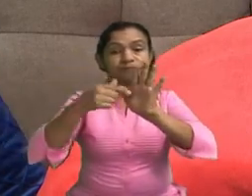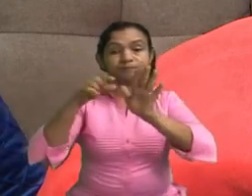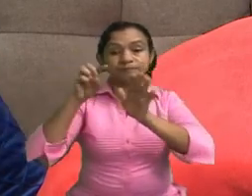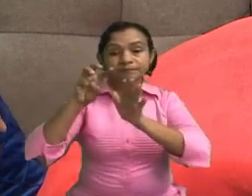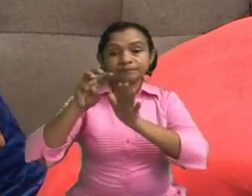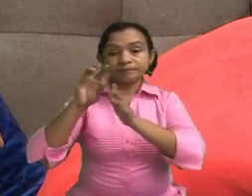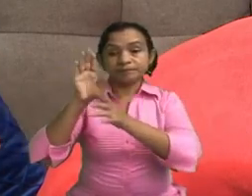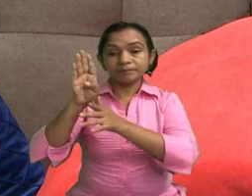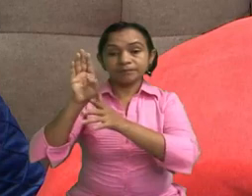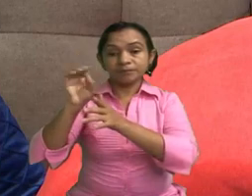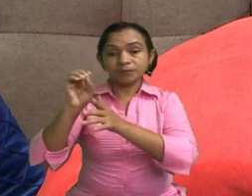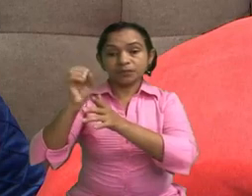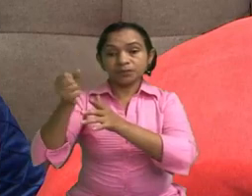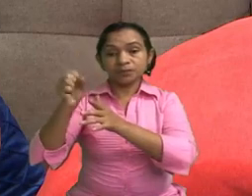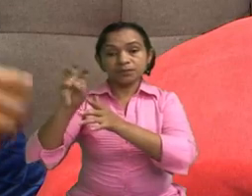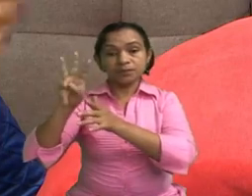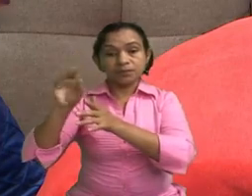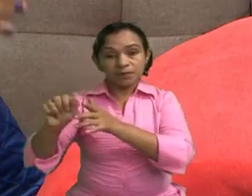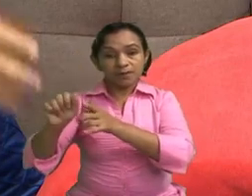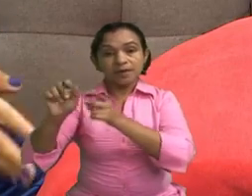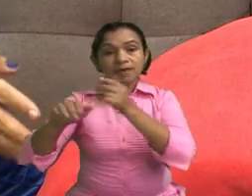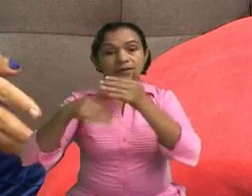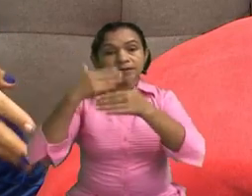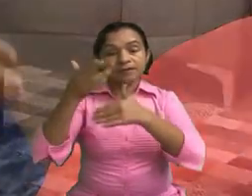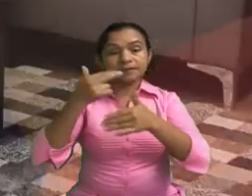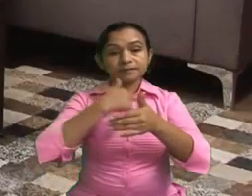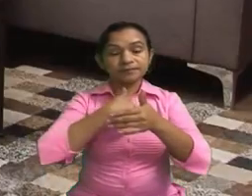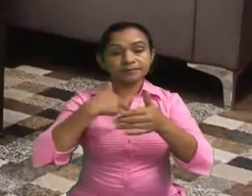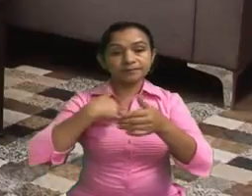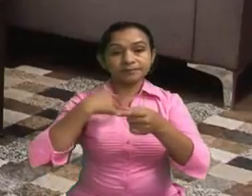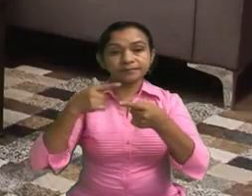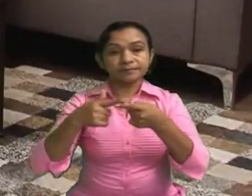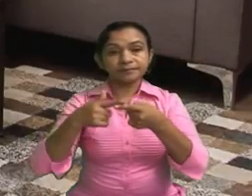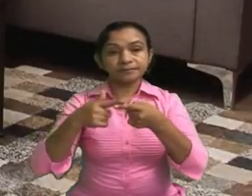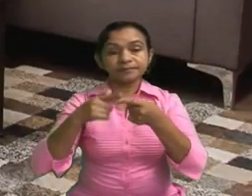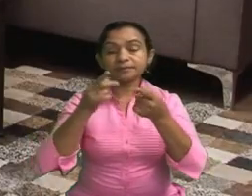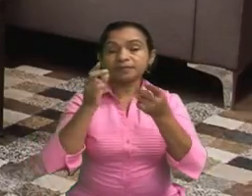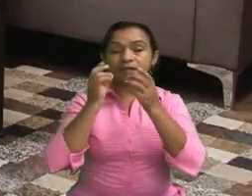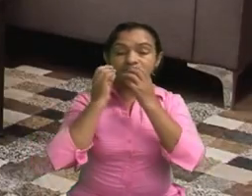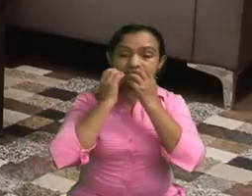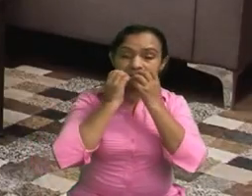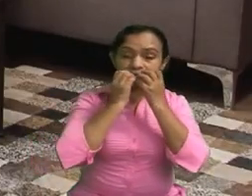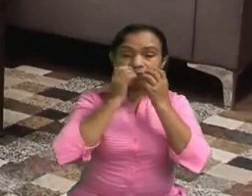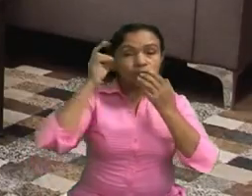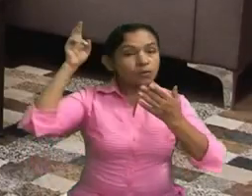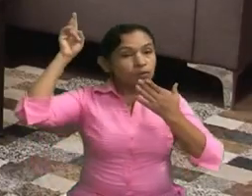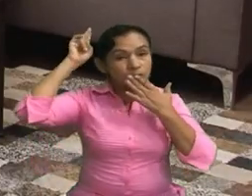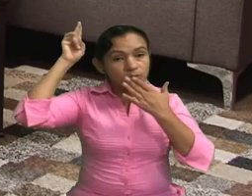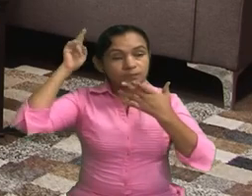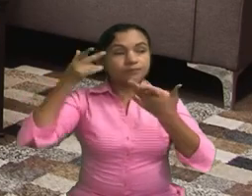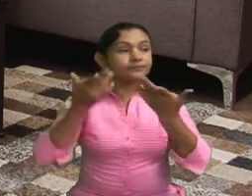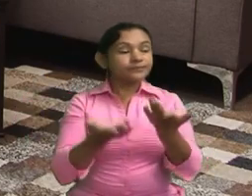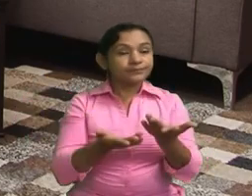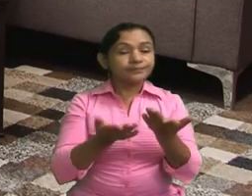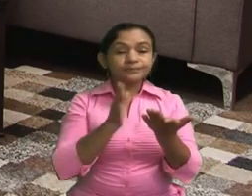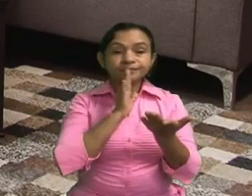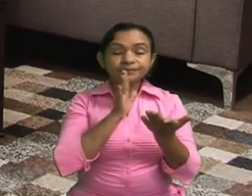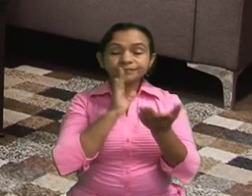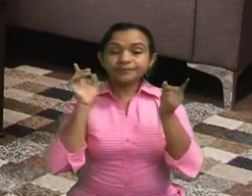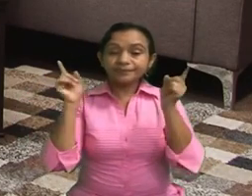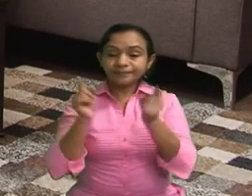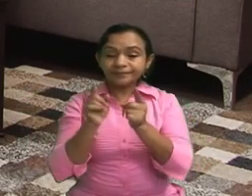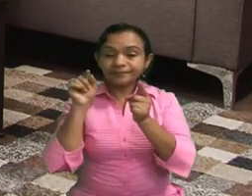programa de bioclima se incluye Bosaguas e Indio Mahí. Pero hablando en particular de